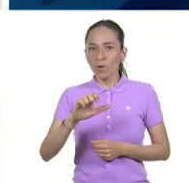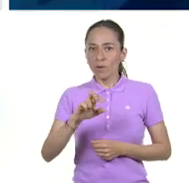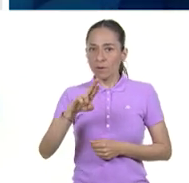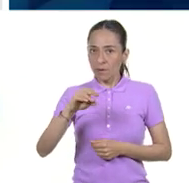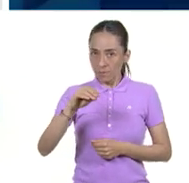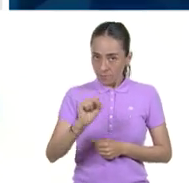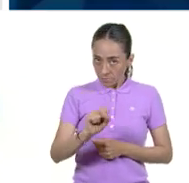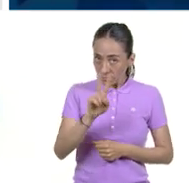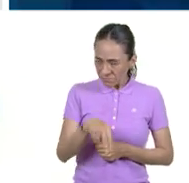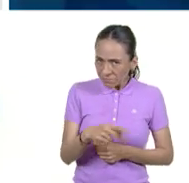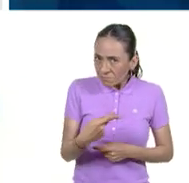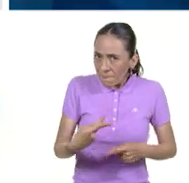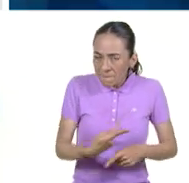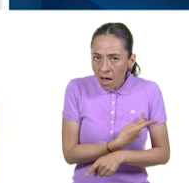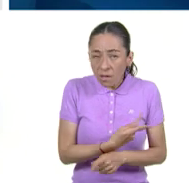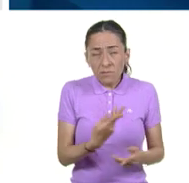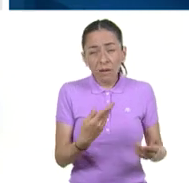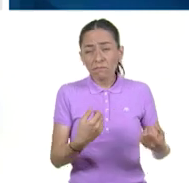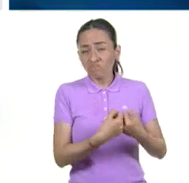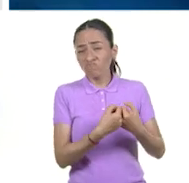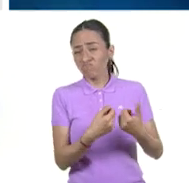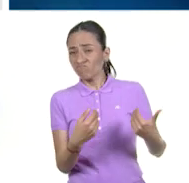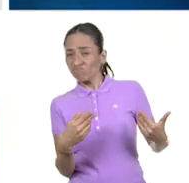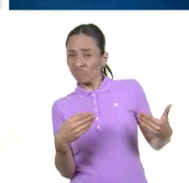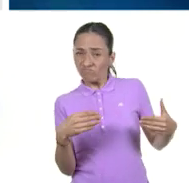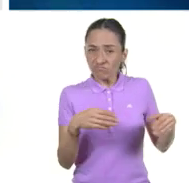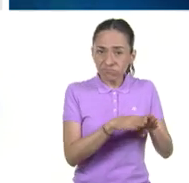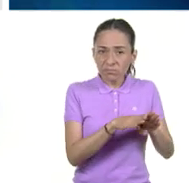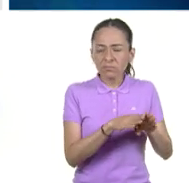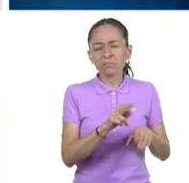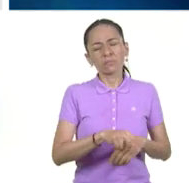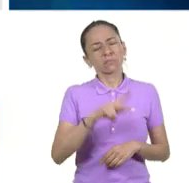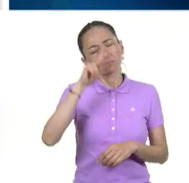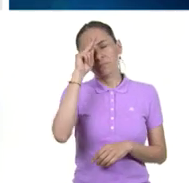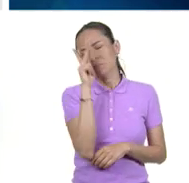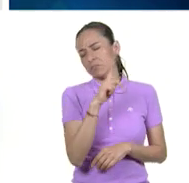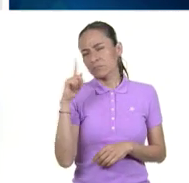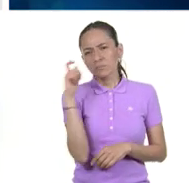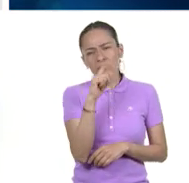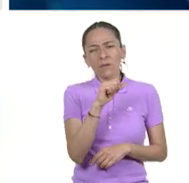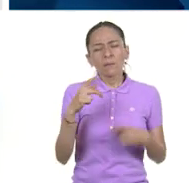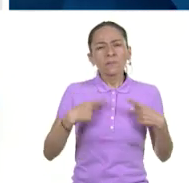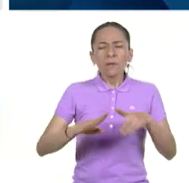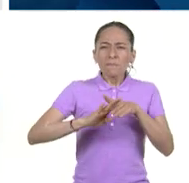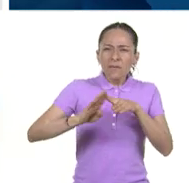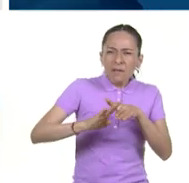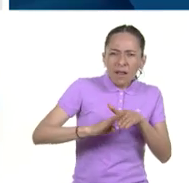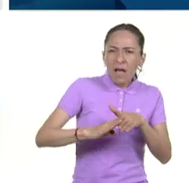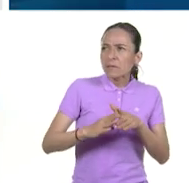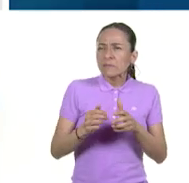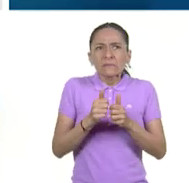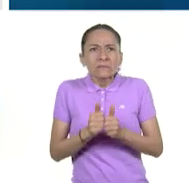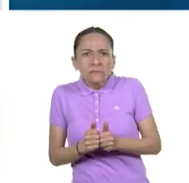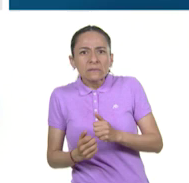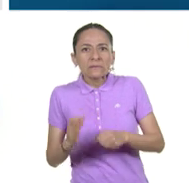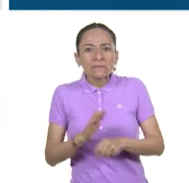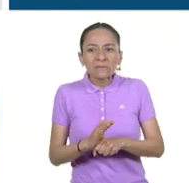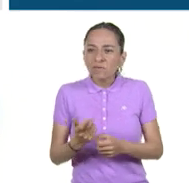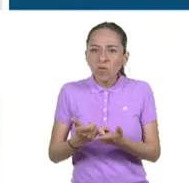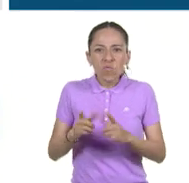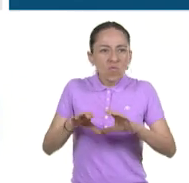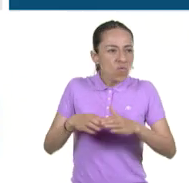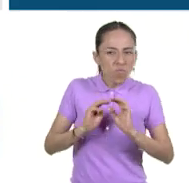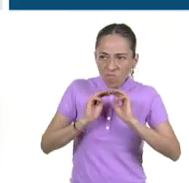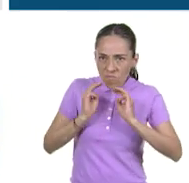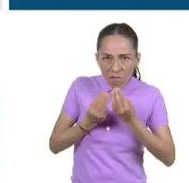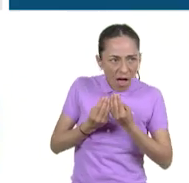difícil, y esto empuja a los migrantes y a los refugiados en las redes de trata, estimaciones